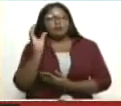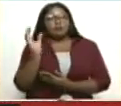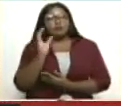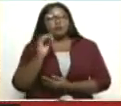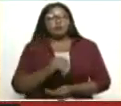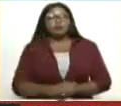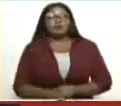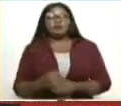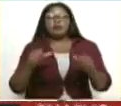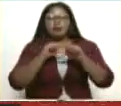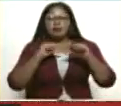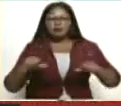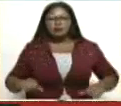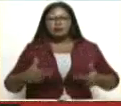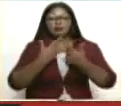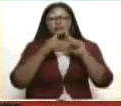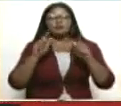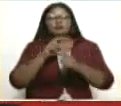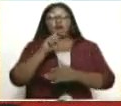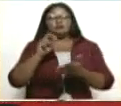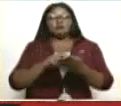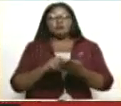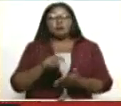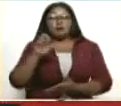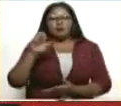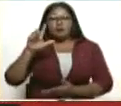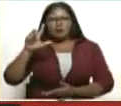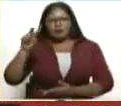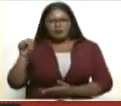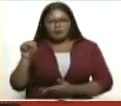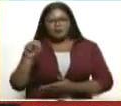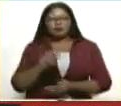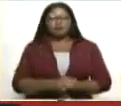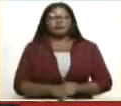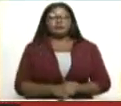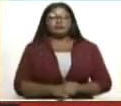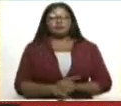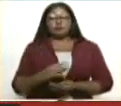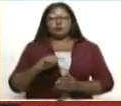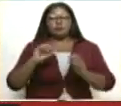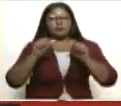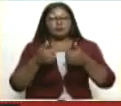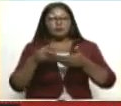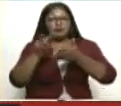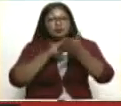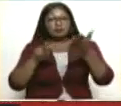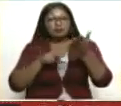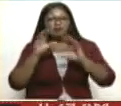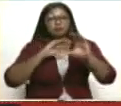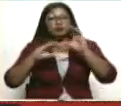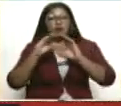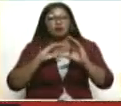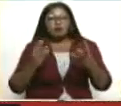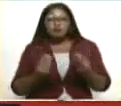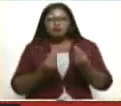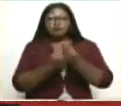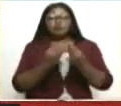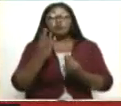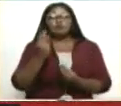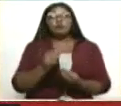y el Ejército de Liberación Nacional, ELN. Iniciamos con la lectura del comunicado conjunto